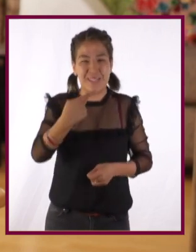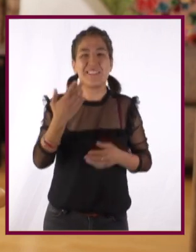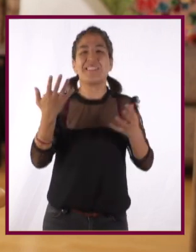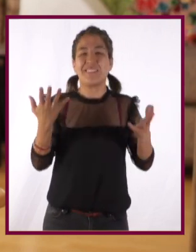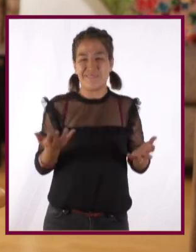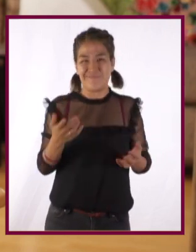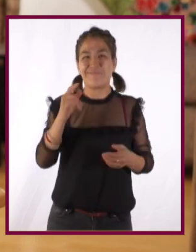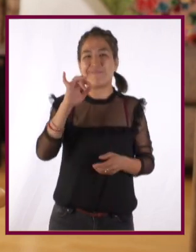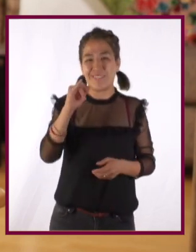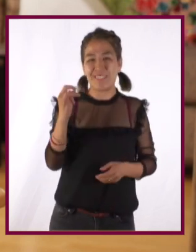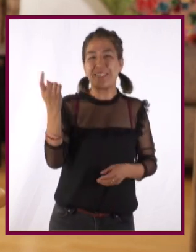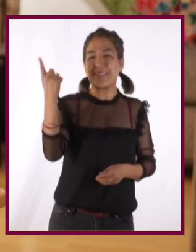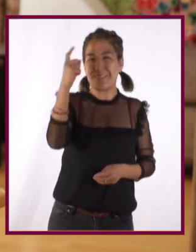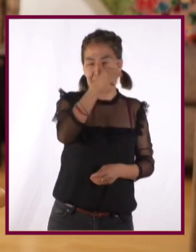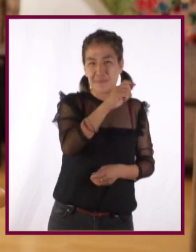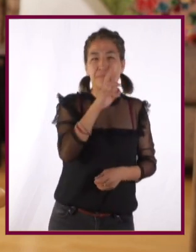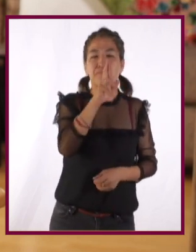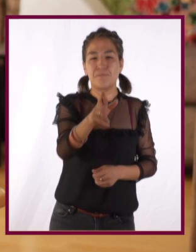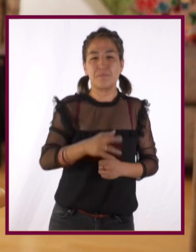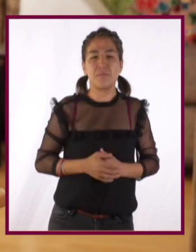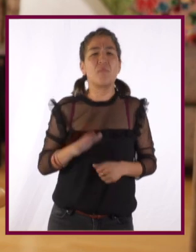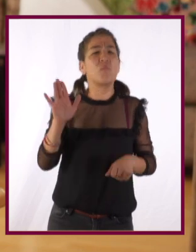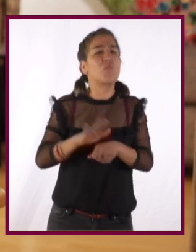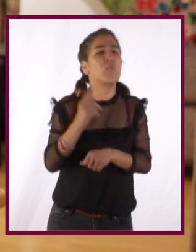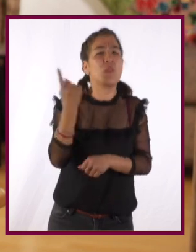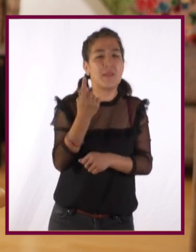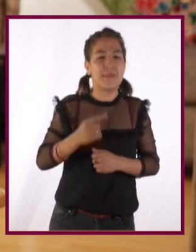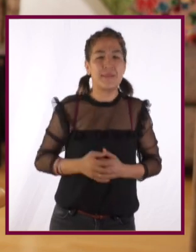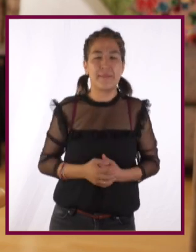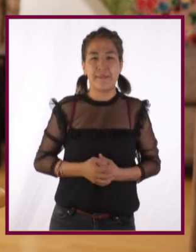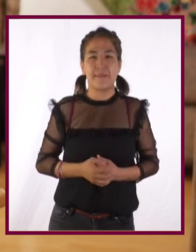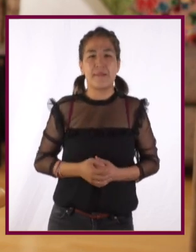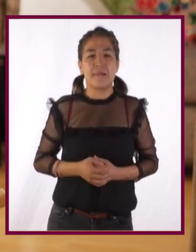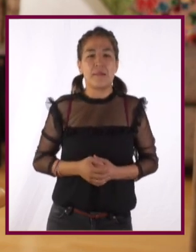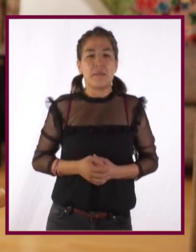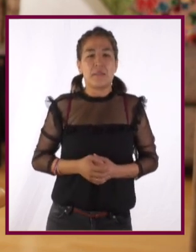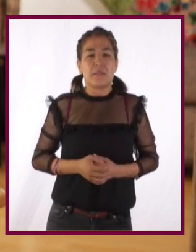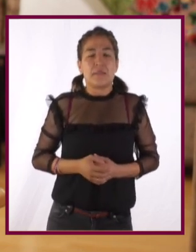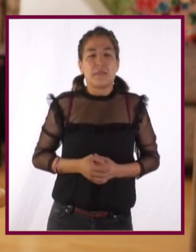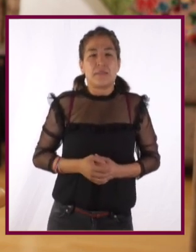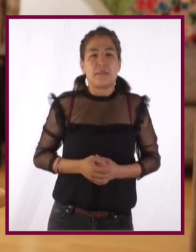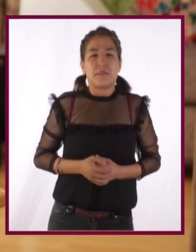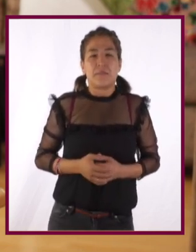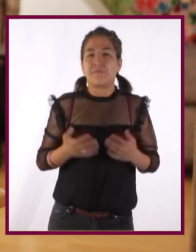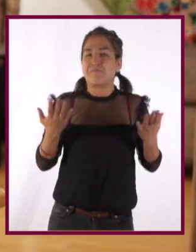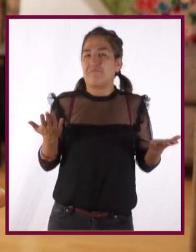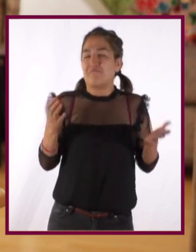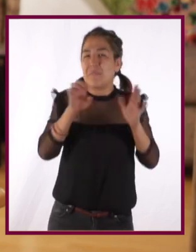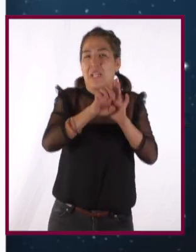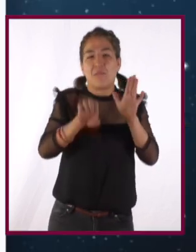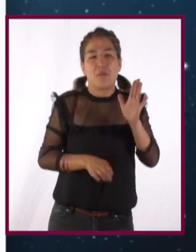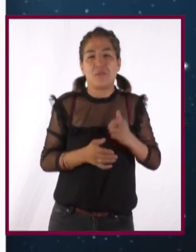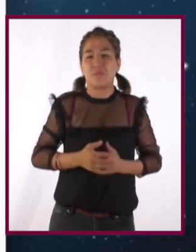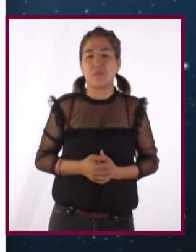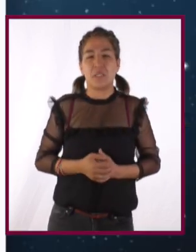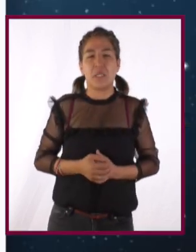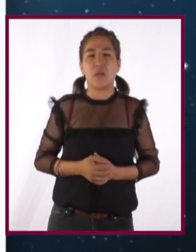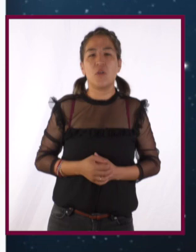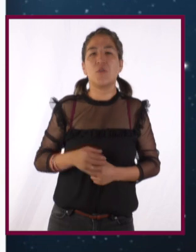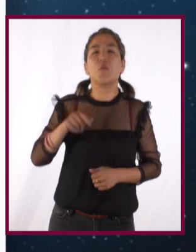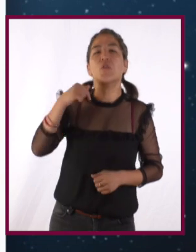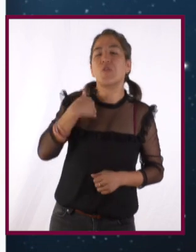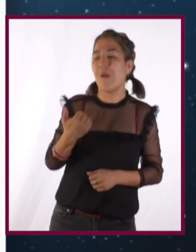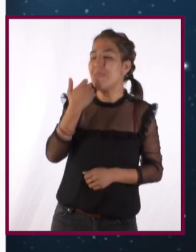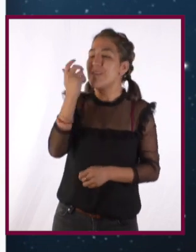es un poquito delicada también porque, esto nos daría a entender como que cualquier cosa